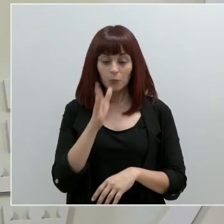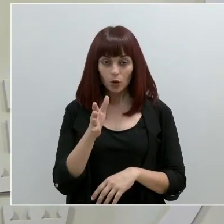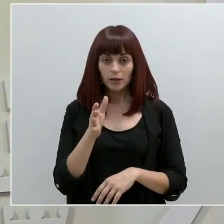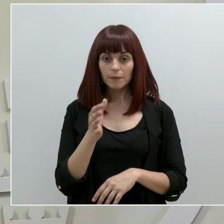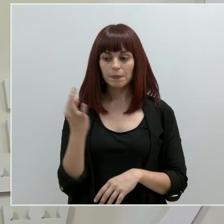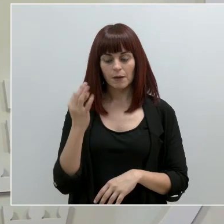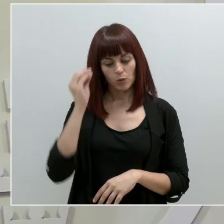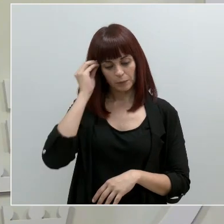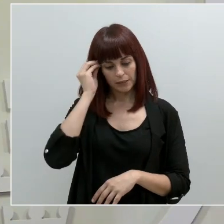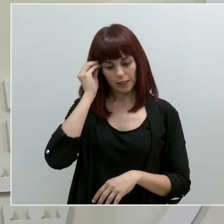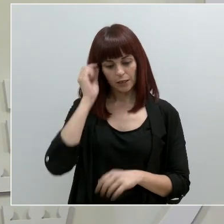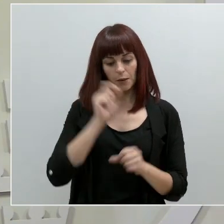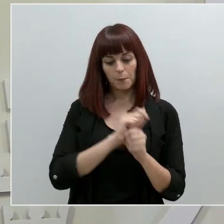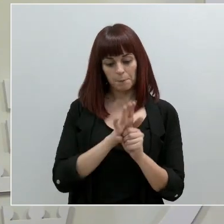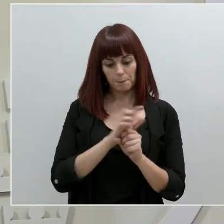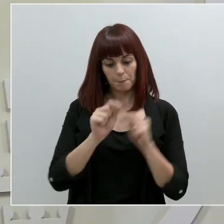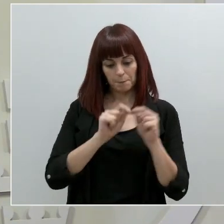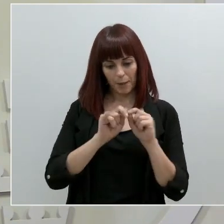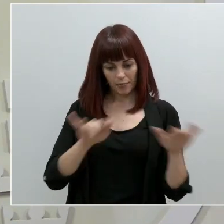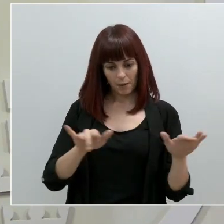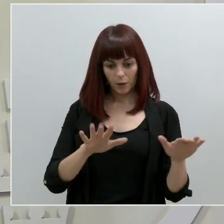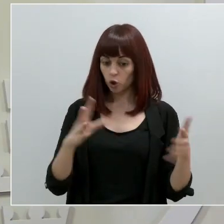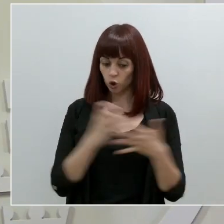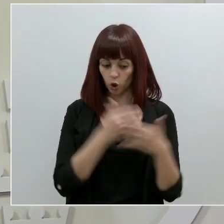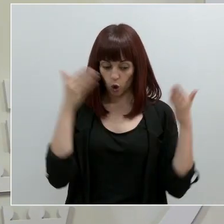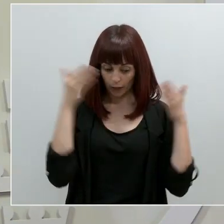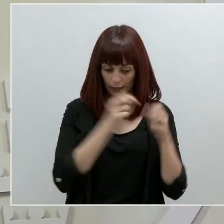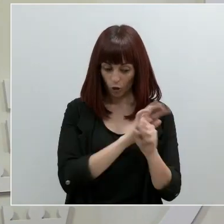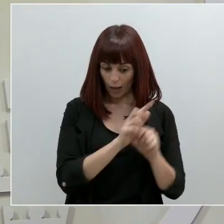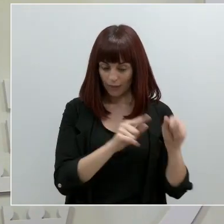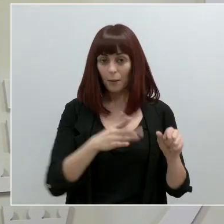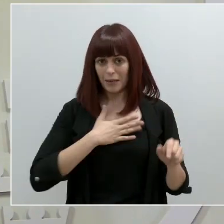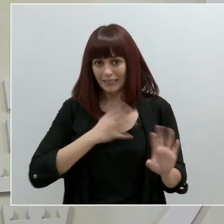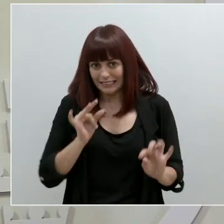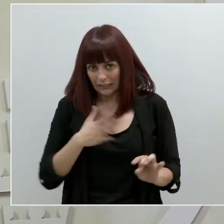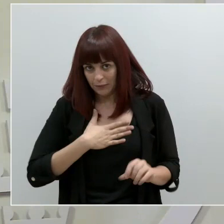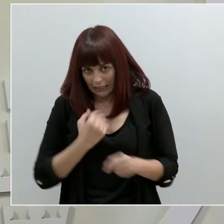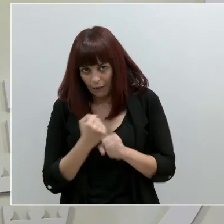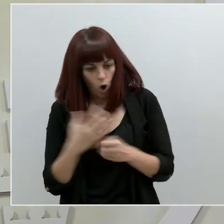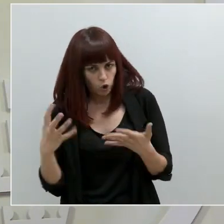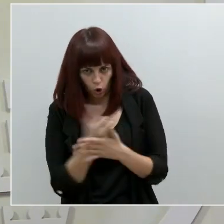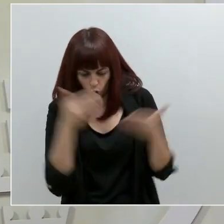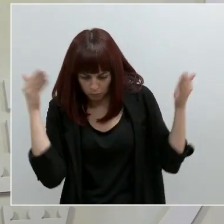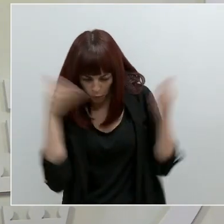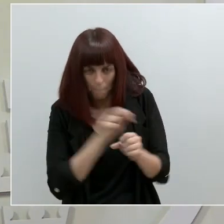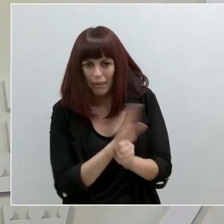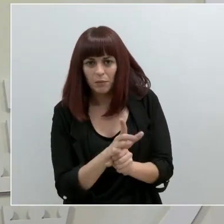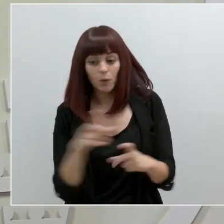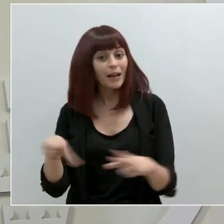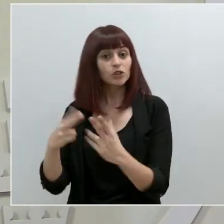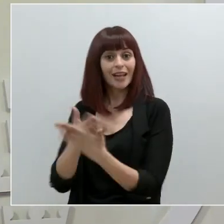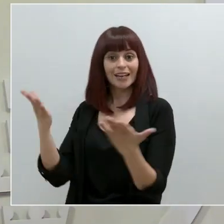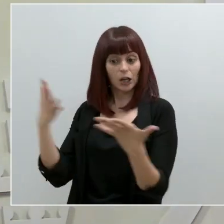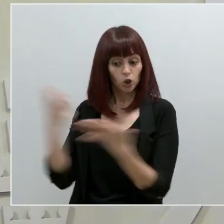en cuenta que hay que condenar la pandemia, pero no todo es la pandemia. Para mí sí, para mí todo es la pandemia, pero para la sociedad no todo es la pandemia.